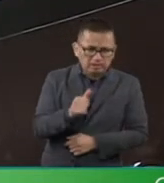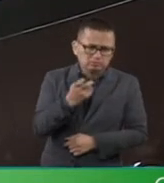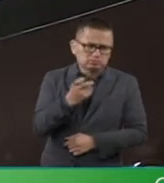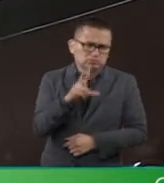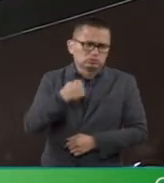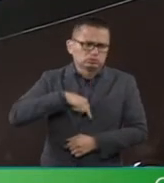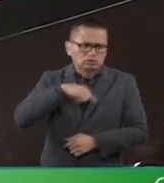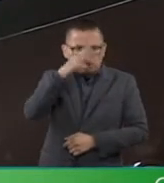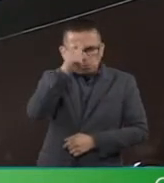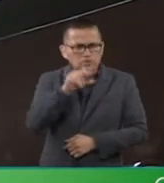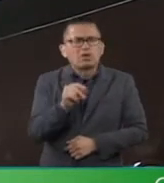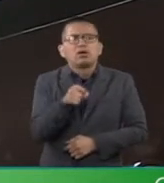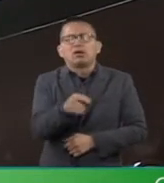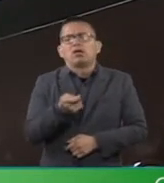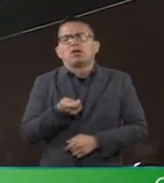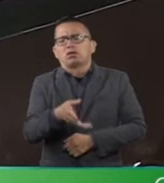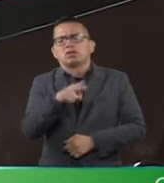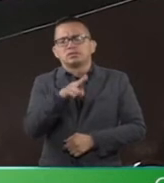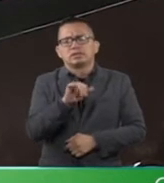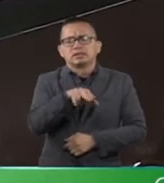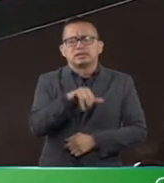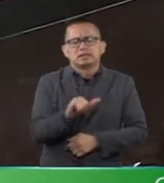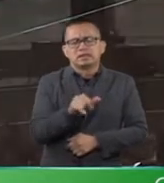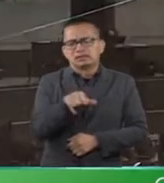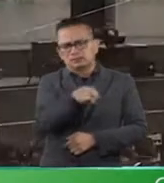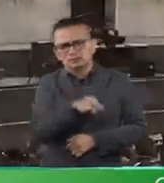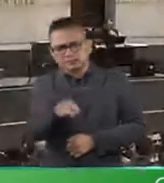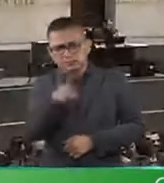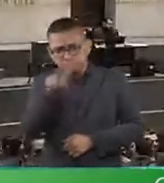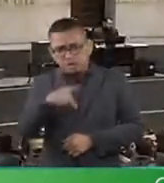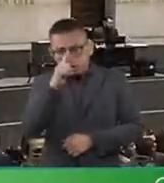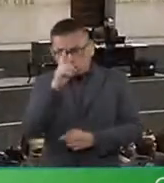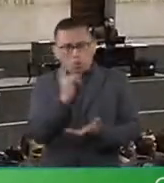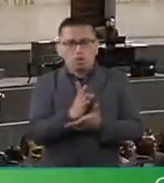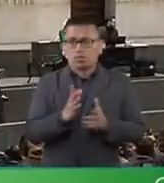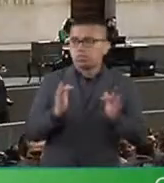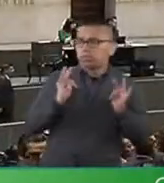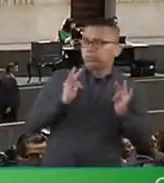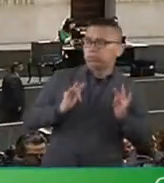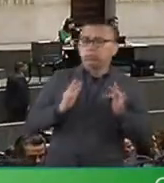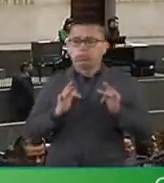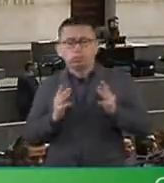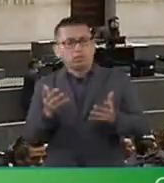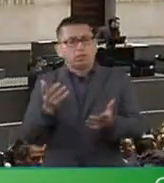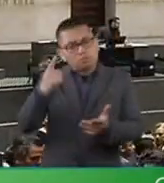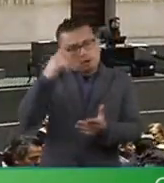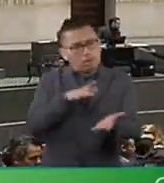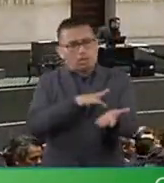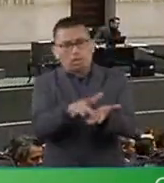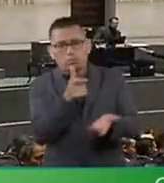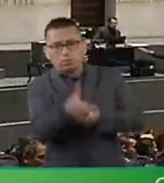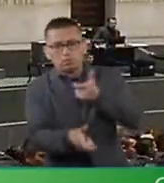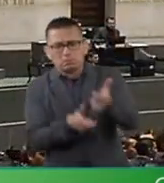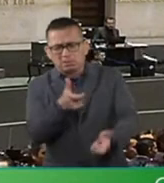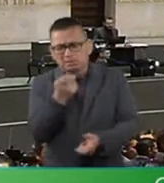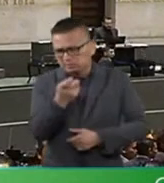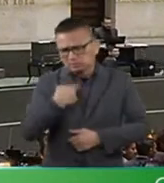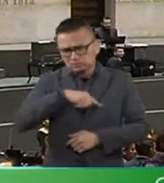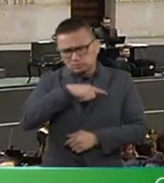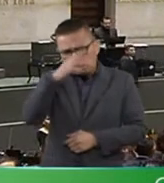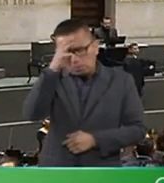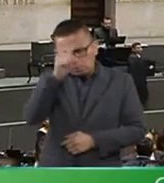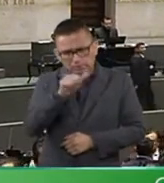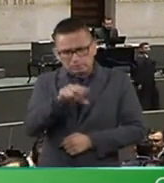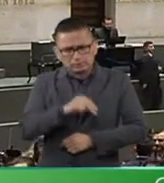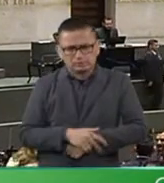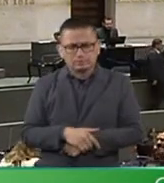ninis, que solo esperan ser beneficiados con este tipo de apoyos. Y mucho menos, si aquí quisiera hacer un énfasis, de este